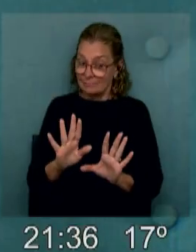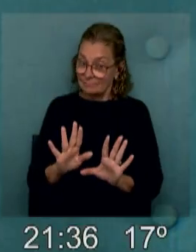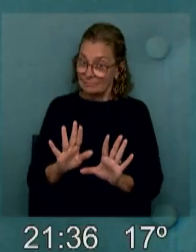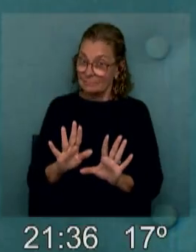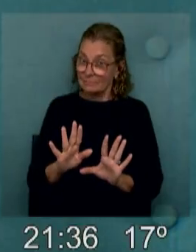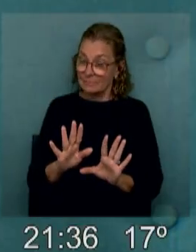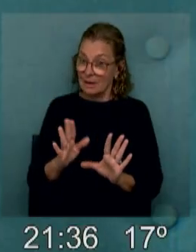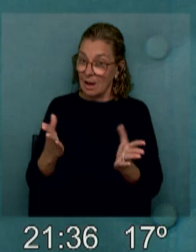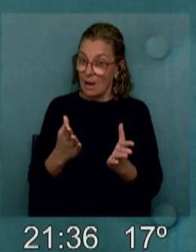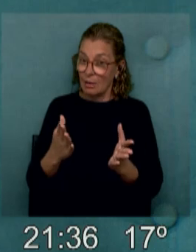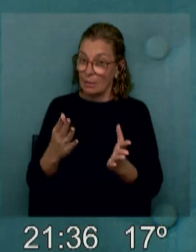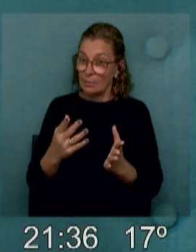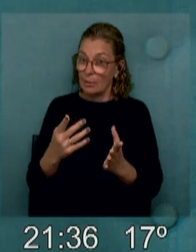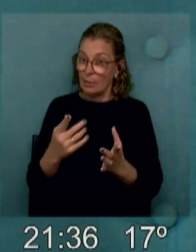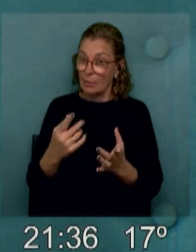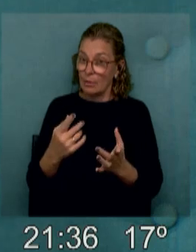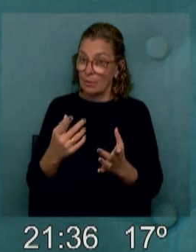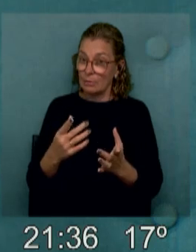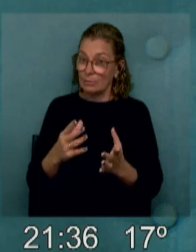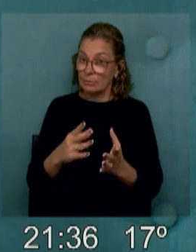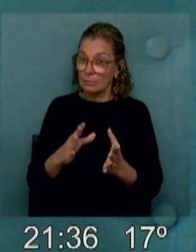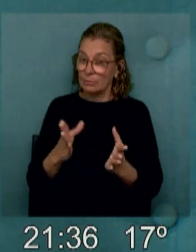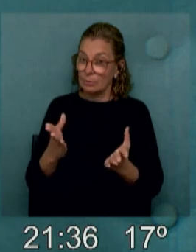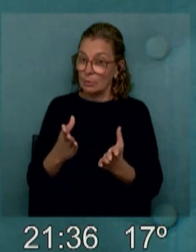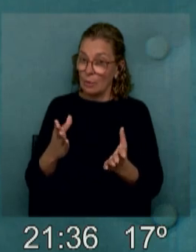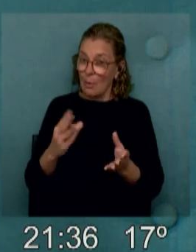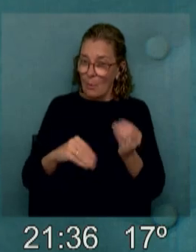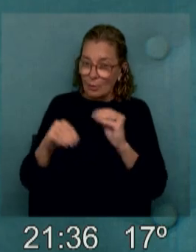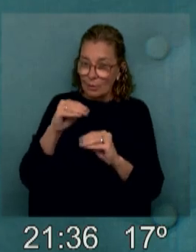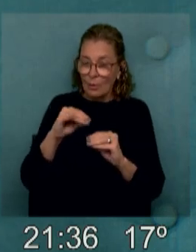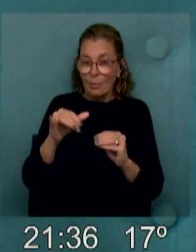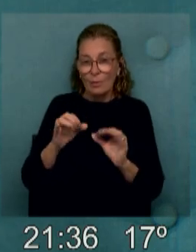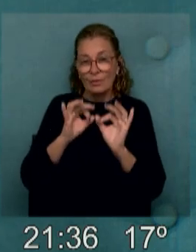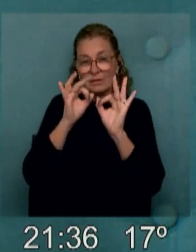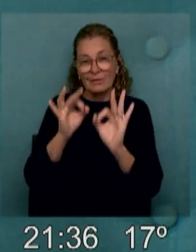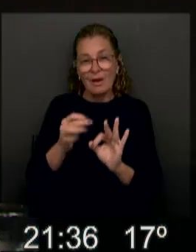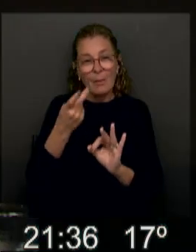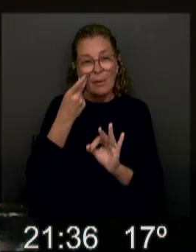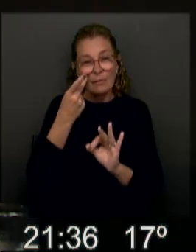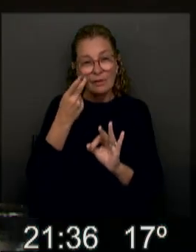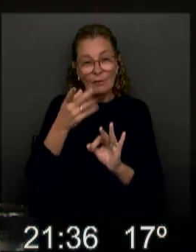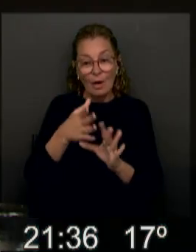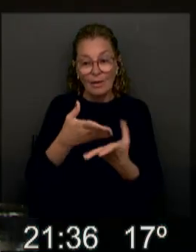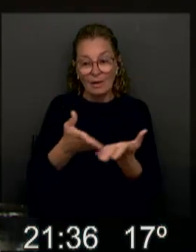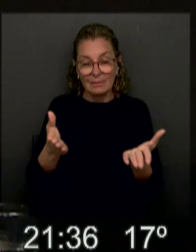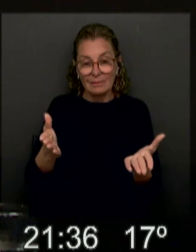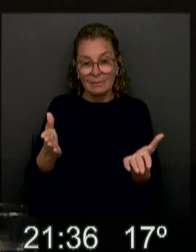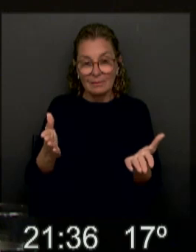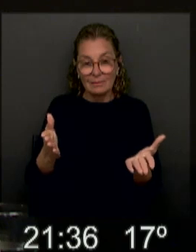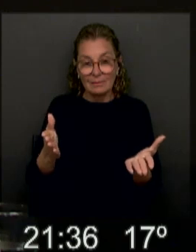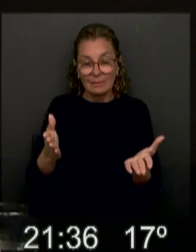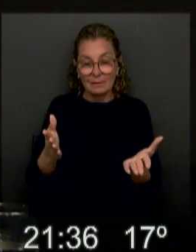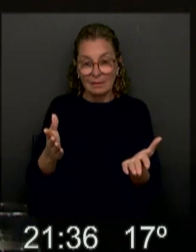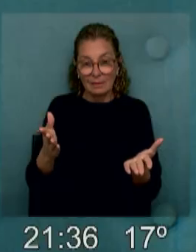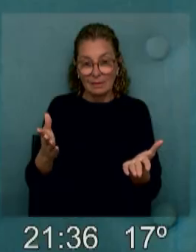en el proceso opuesto. Una vez que le pusimos todo eso, bueno, ahora... ¿Cómo los llevamos al vivo? Claro, porque ahora ya le grabaste las 50 guitarras que querías.